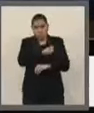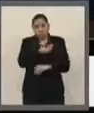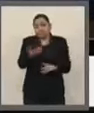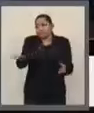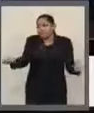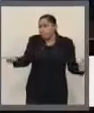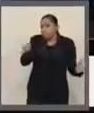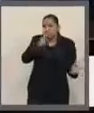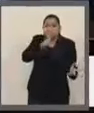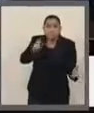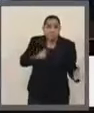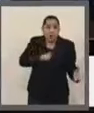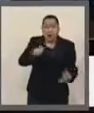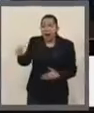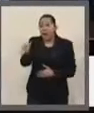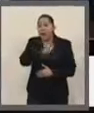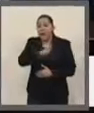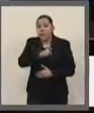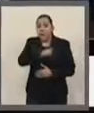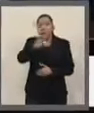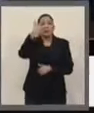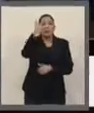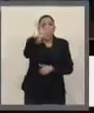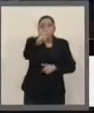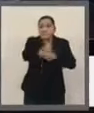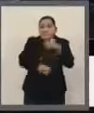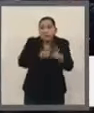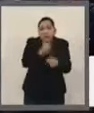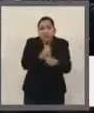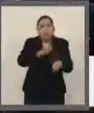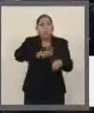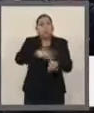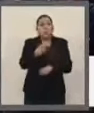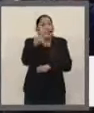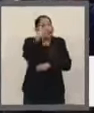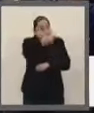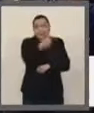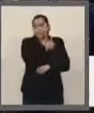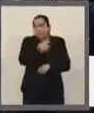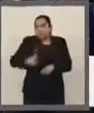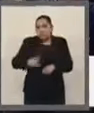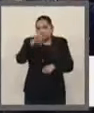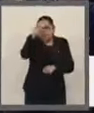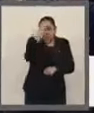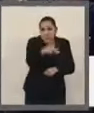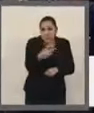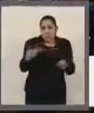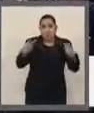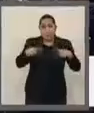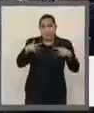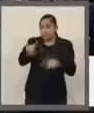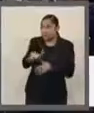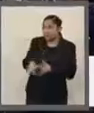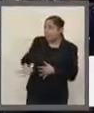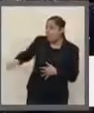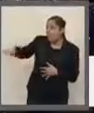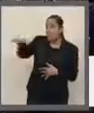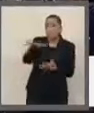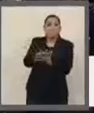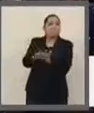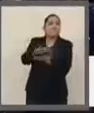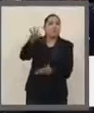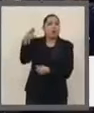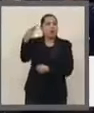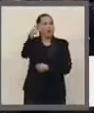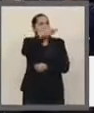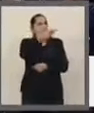país. Es el político más amado por este pueblo. Les guste o no les guste y les pese lo que